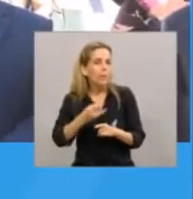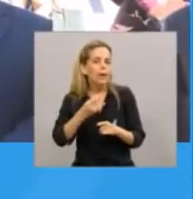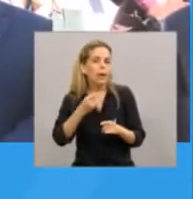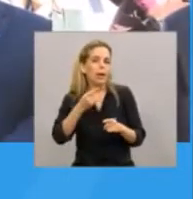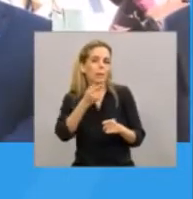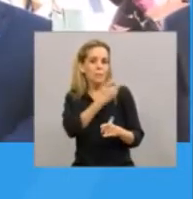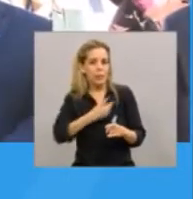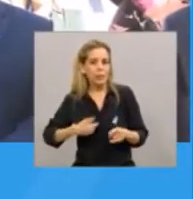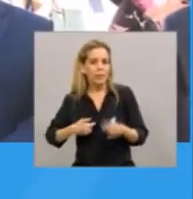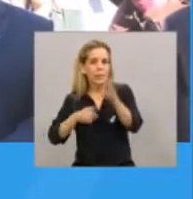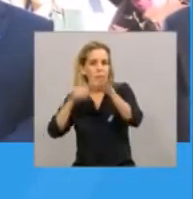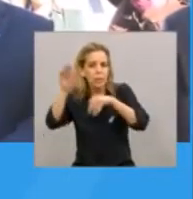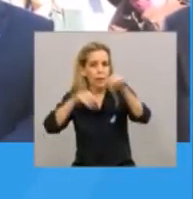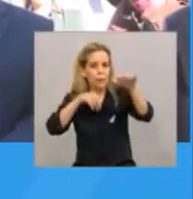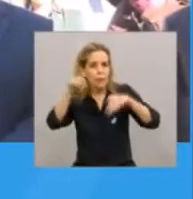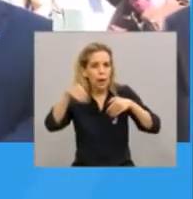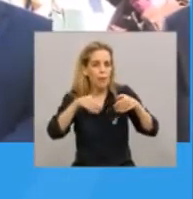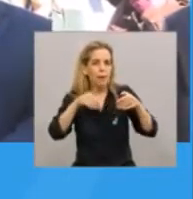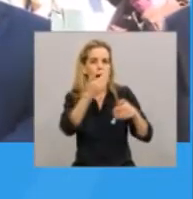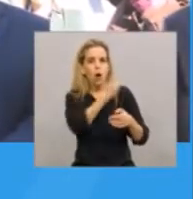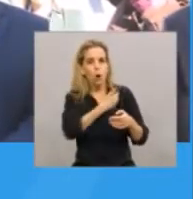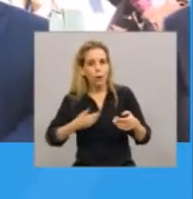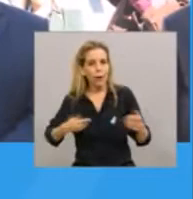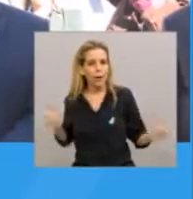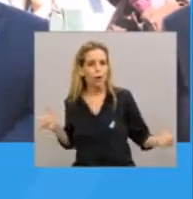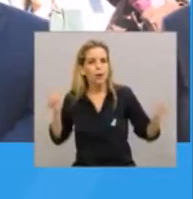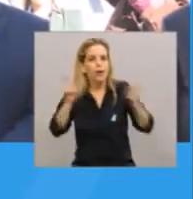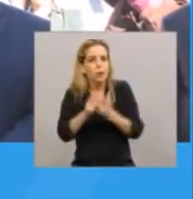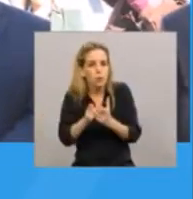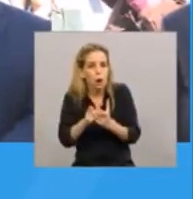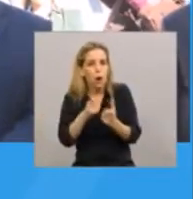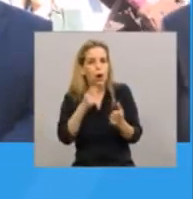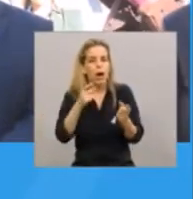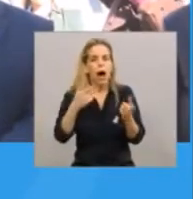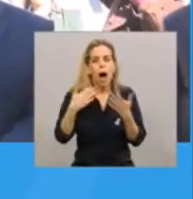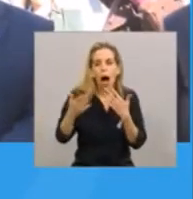todos los gobernadores para decir hacemos esto hacemos aquello